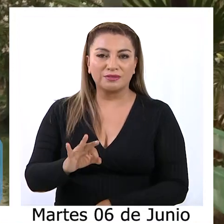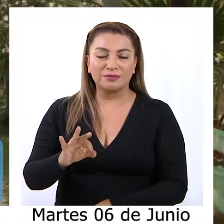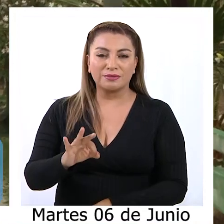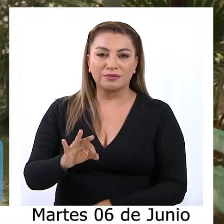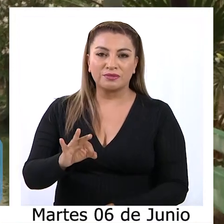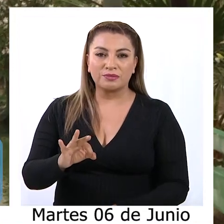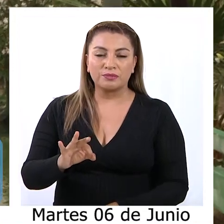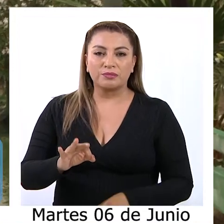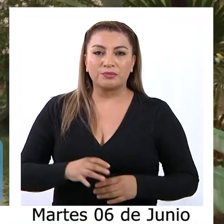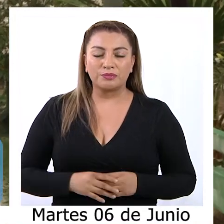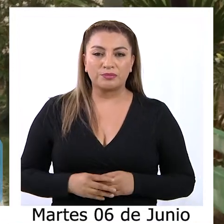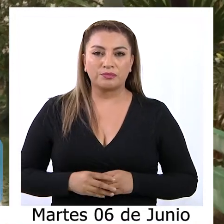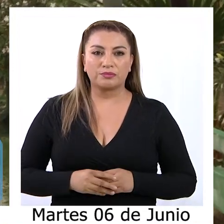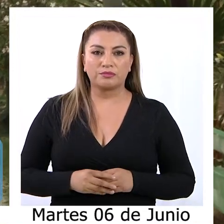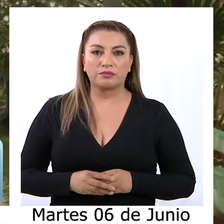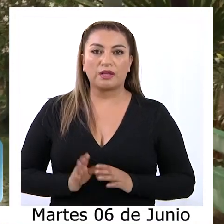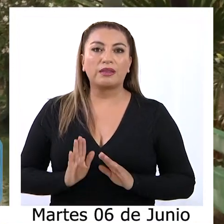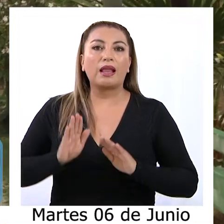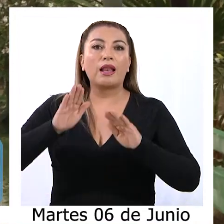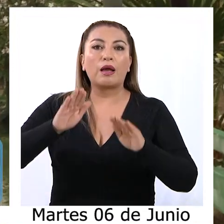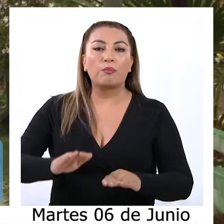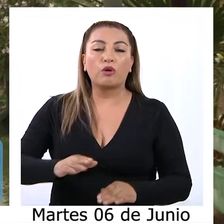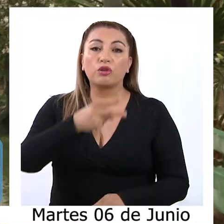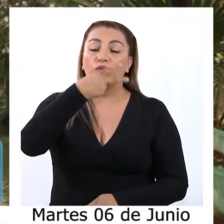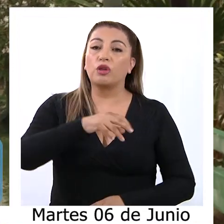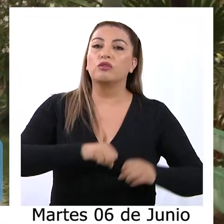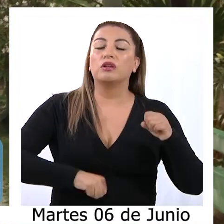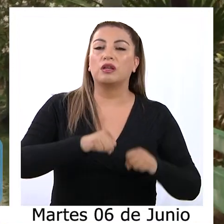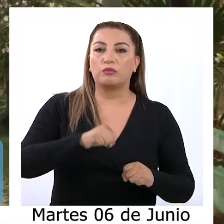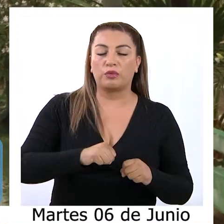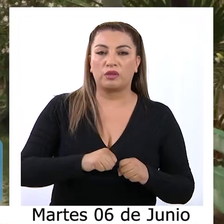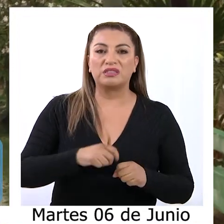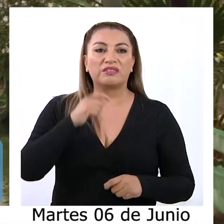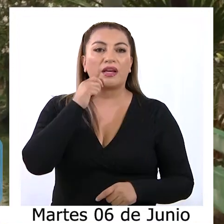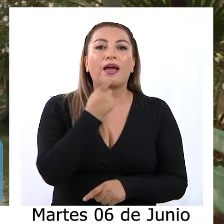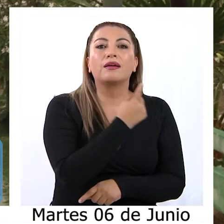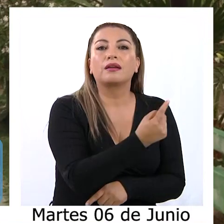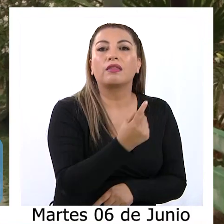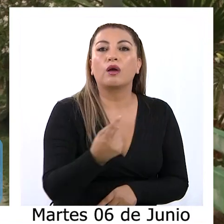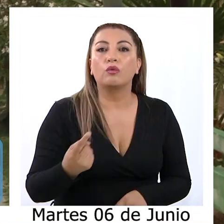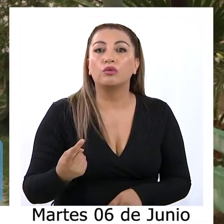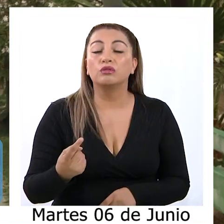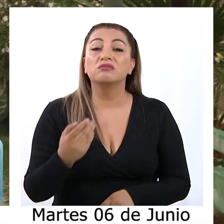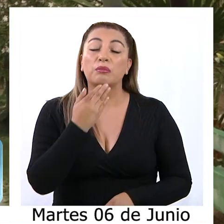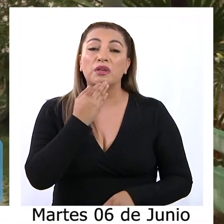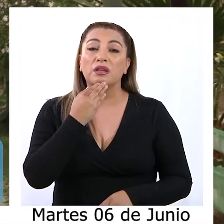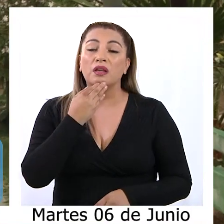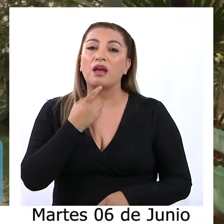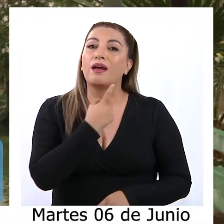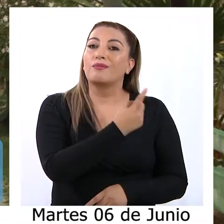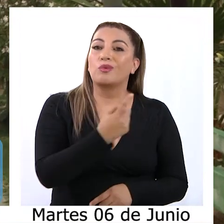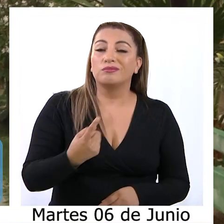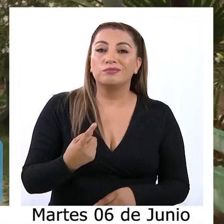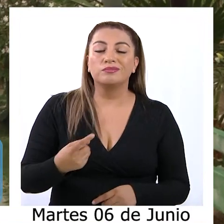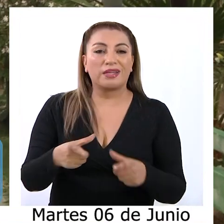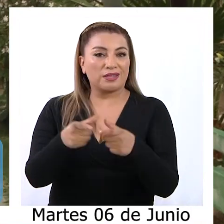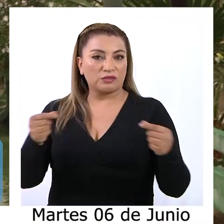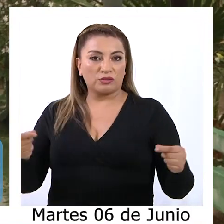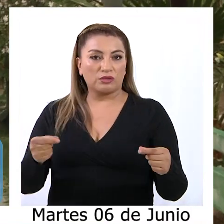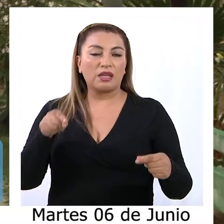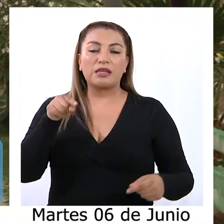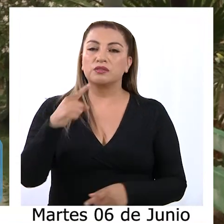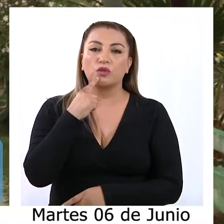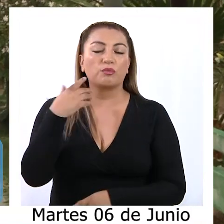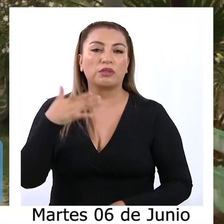aporte del empleador, si va a ir a las cuentas individuales o a ir a las cuentas nacionales. Y ese es un factor que yo creo que es